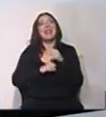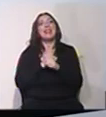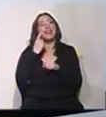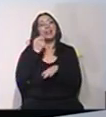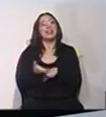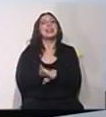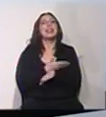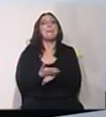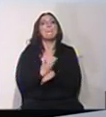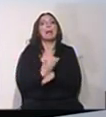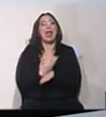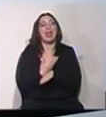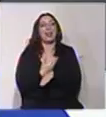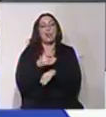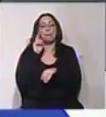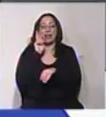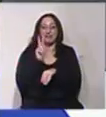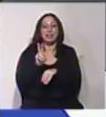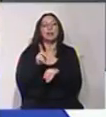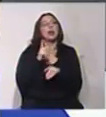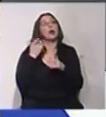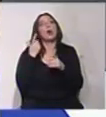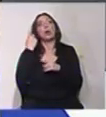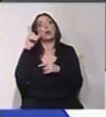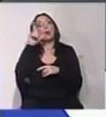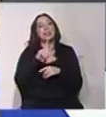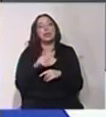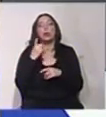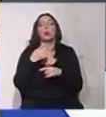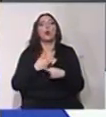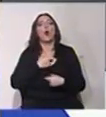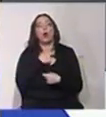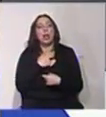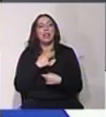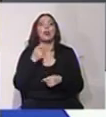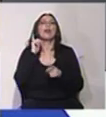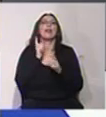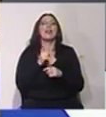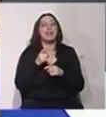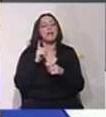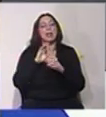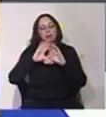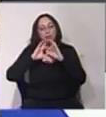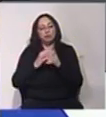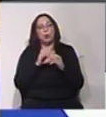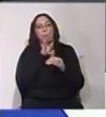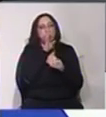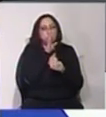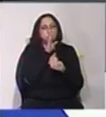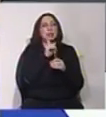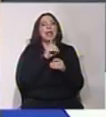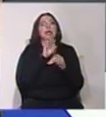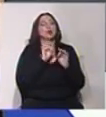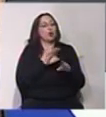también, exactamente, para que se conversen estos asuntos. Ante un evento en un liceo o en un colegio, es importante que no quede encapsulado ahí, ¿no? Que no quede encapsulado en la